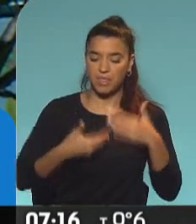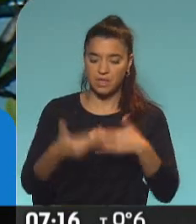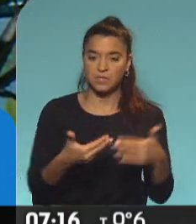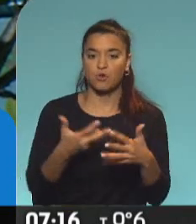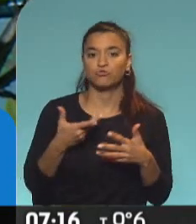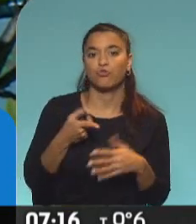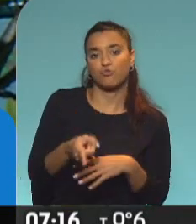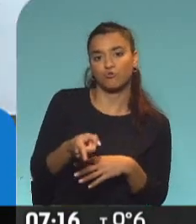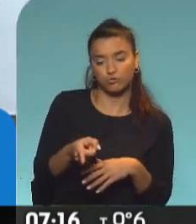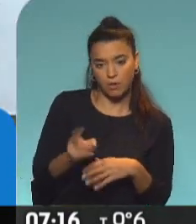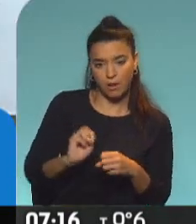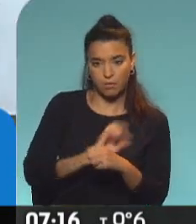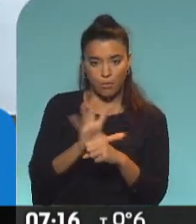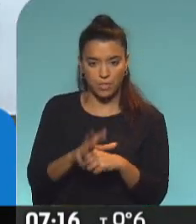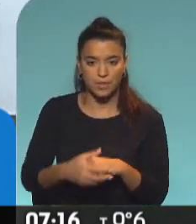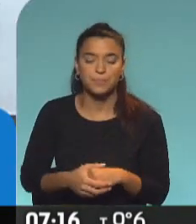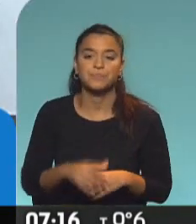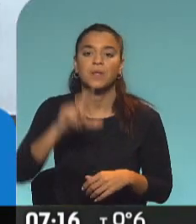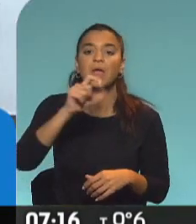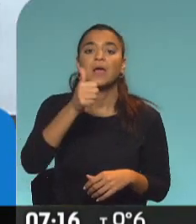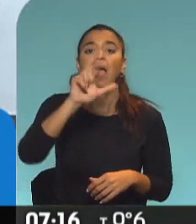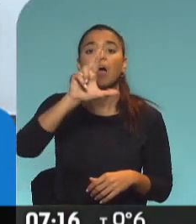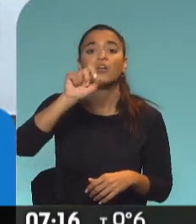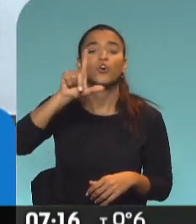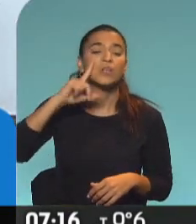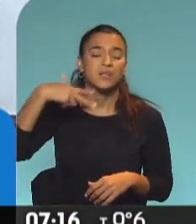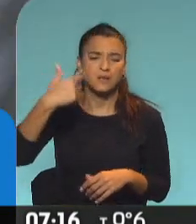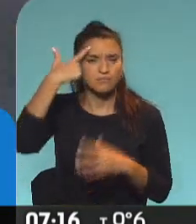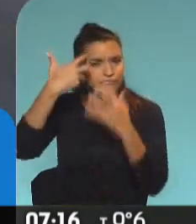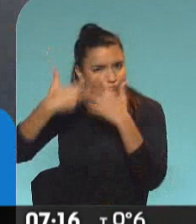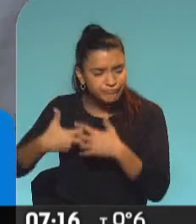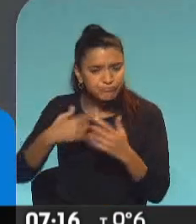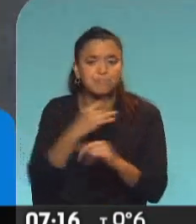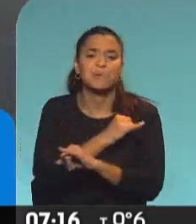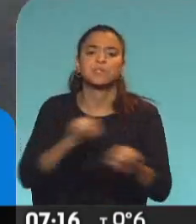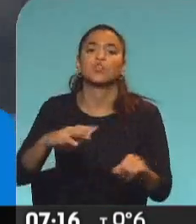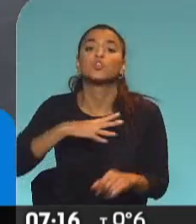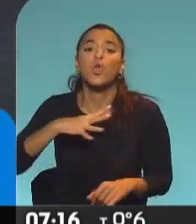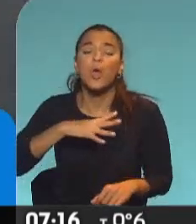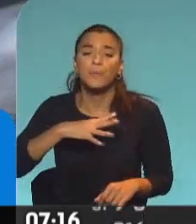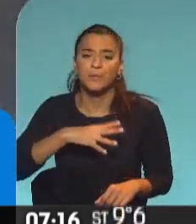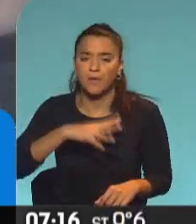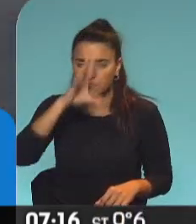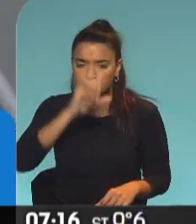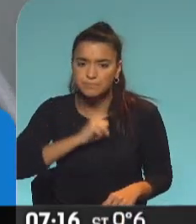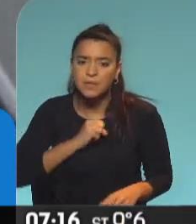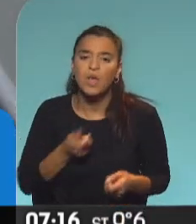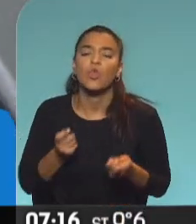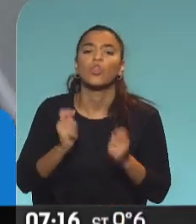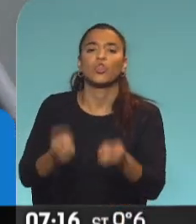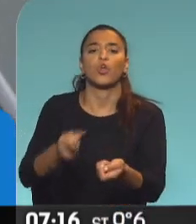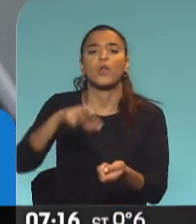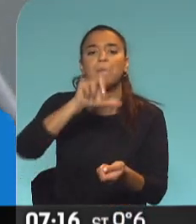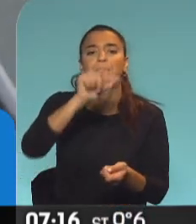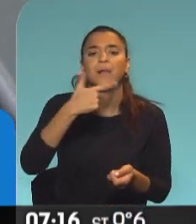anticuerpos ante ante el cob y de carolina tuvo un reflexivo mensaje para quienes todavía no se animaron a donar plata a